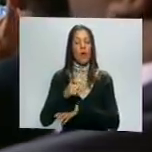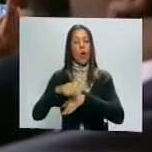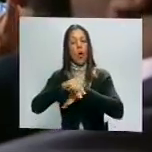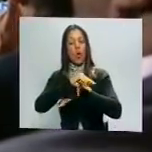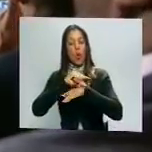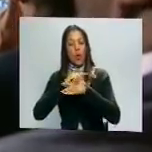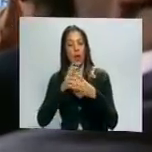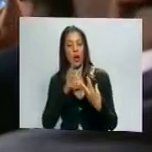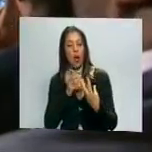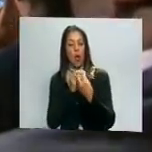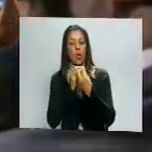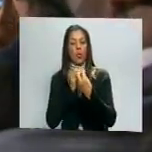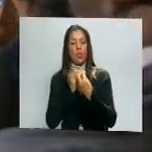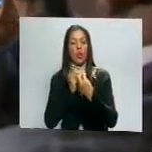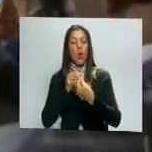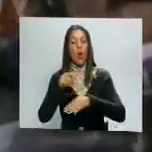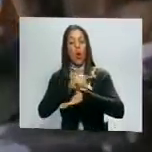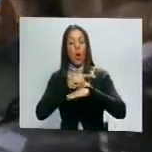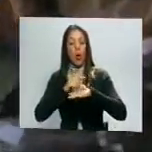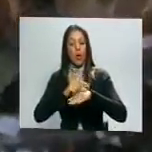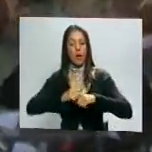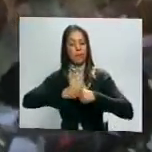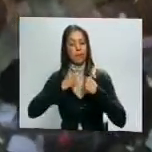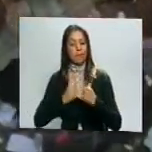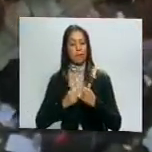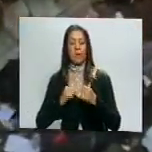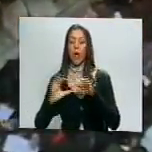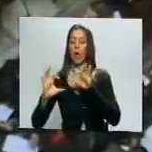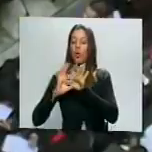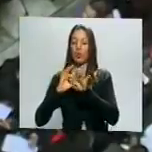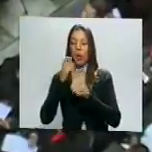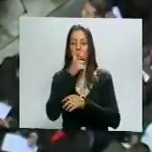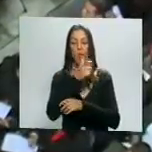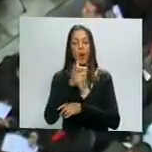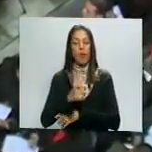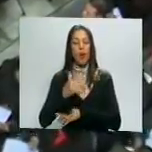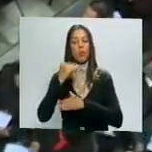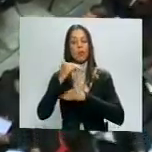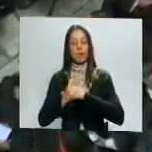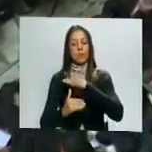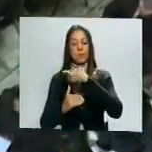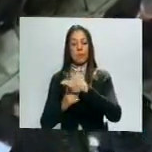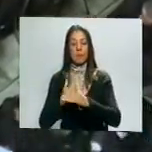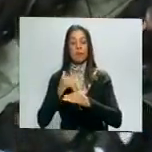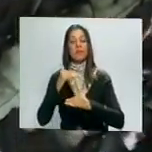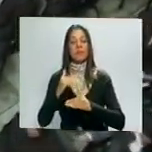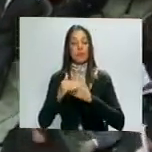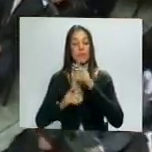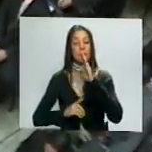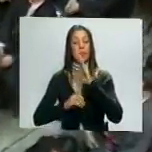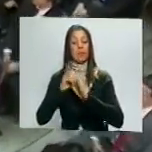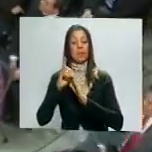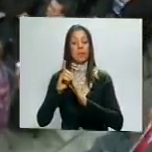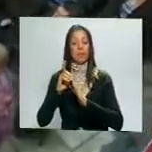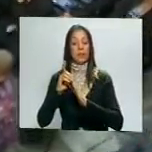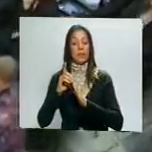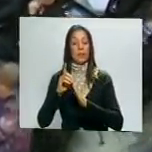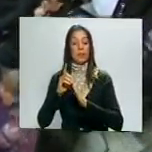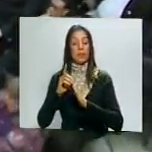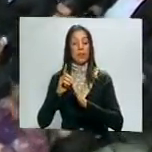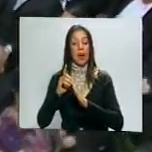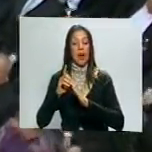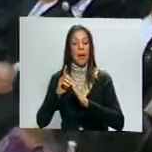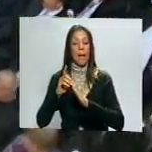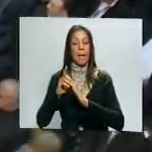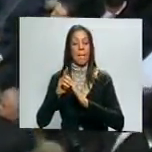gobierno respiado, con ese pueblo pudimos avanzar. Y en el mundo, ¿qué decían,